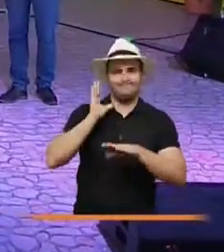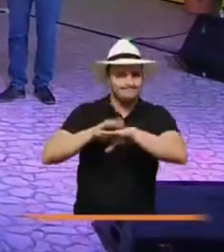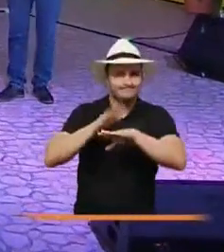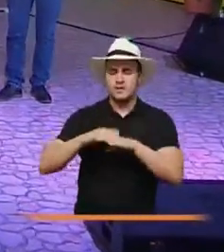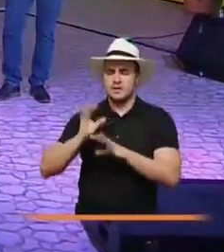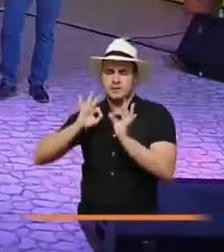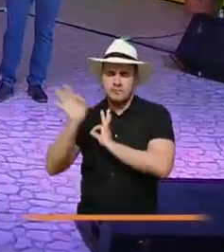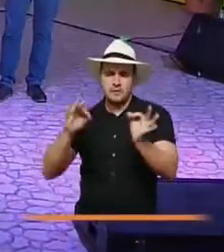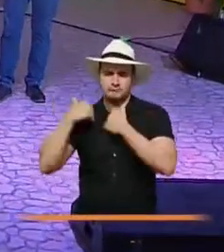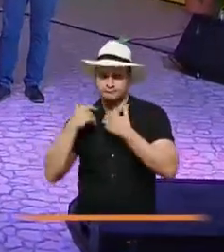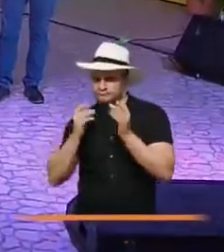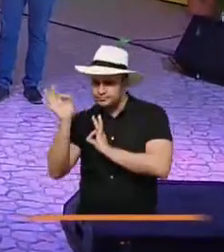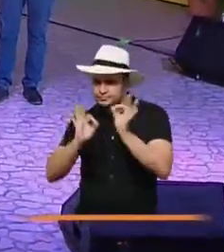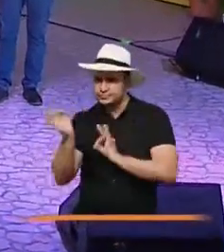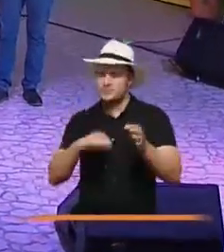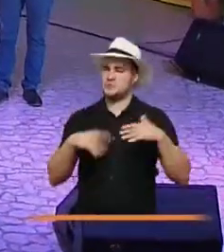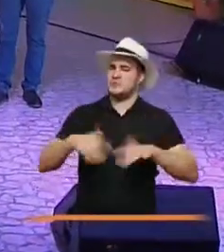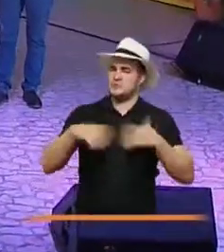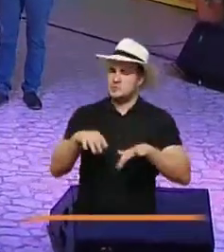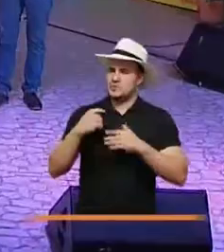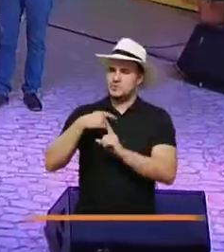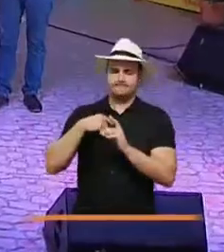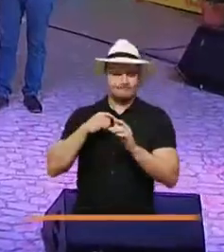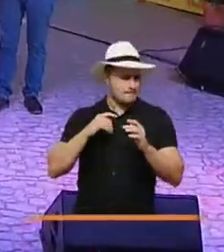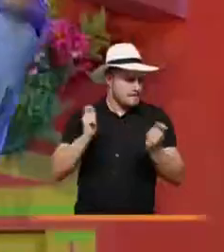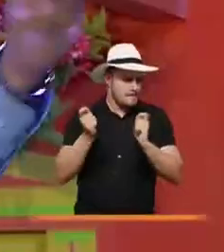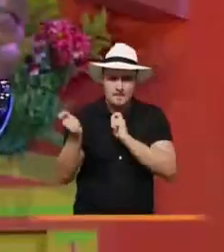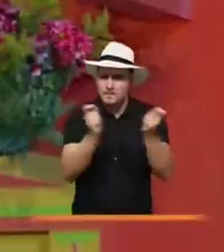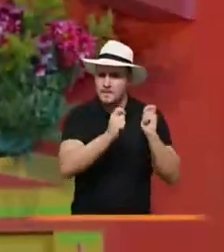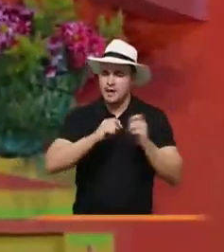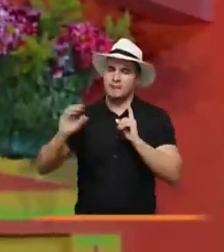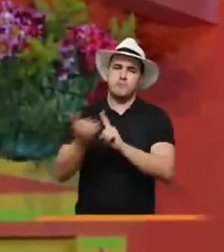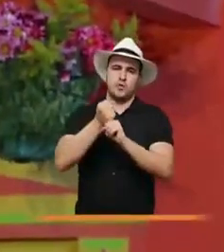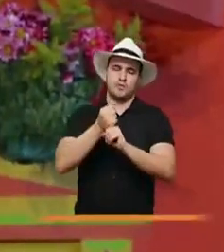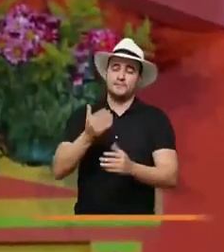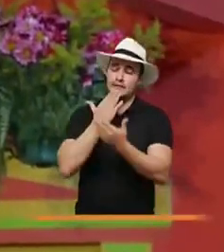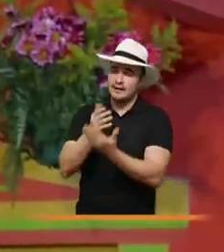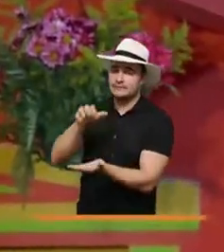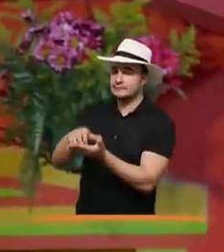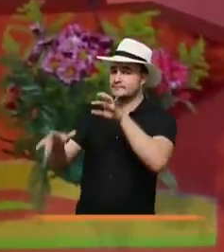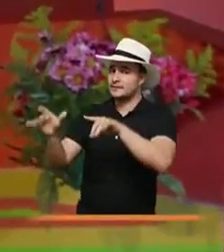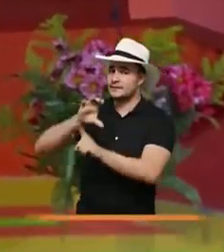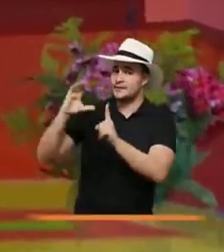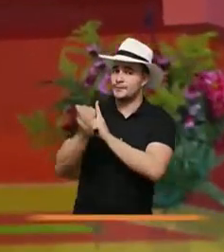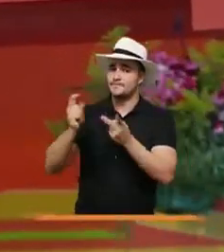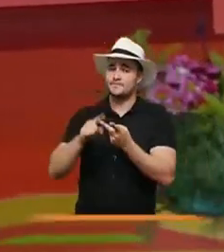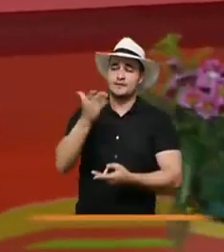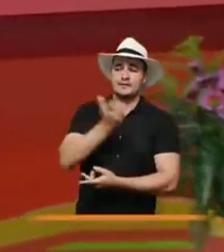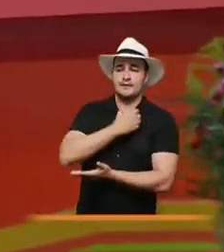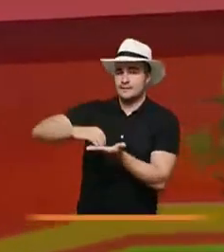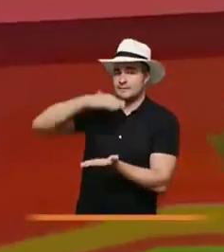organización gestionar muchas cosas importantes para el festival con la ayuda de la secretaria de cultura y la ayuda de la alcaldía de medellín